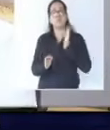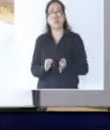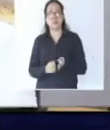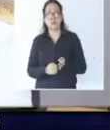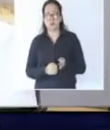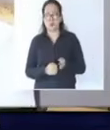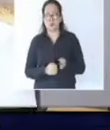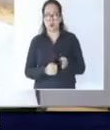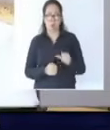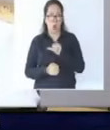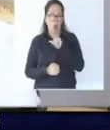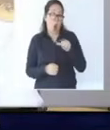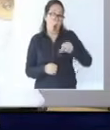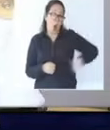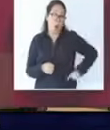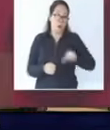atrevería a poner